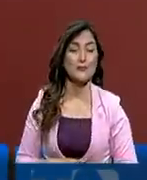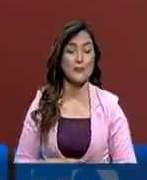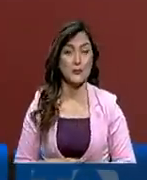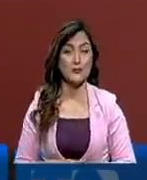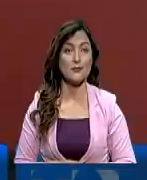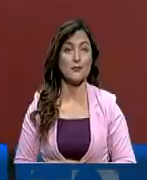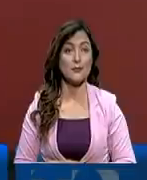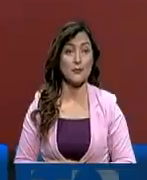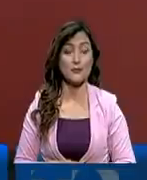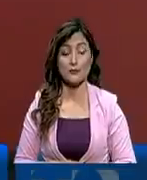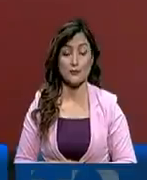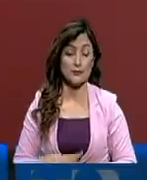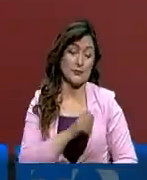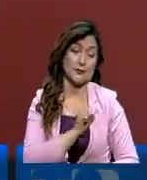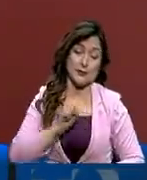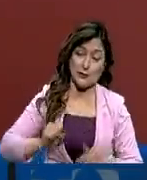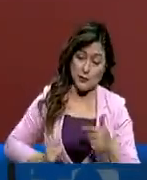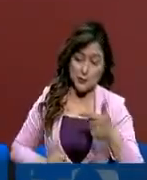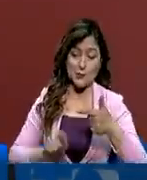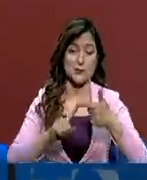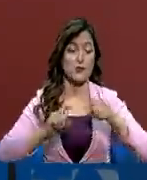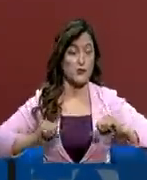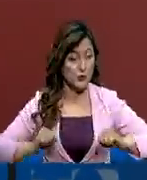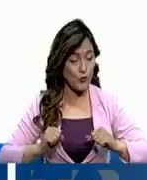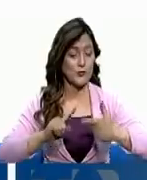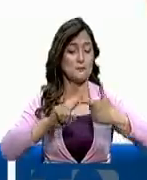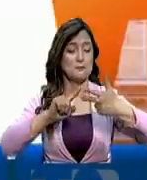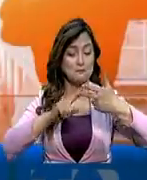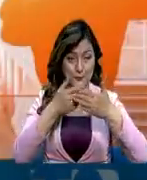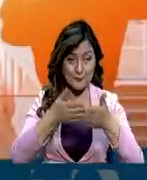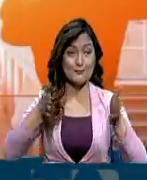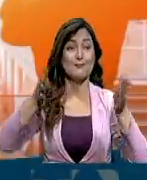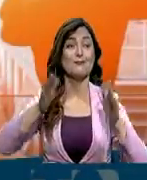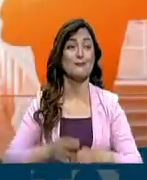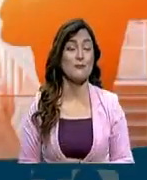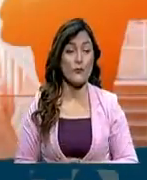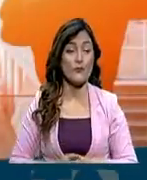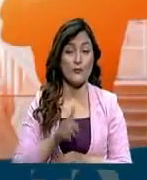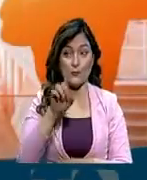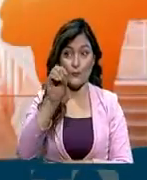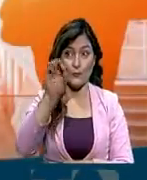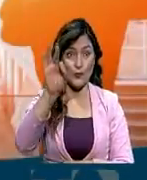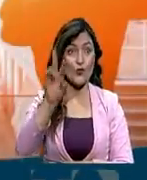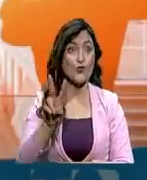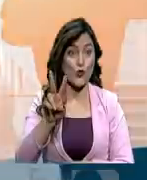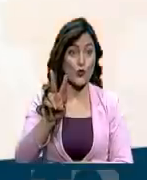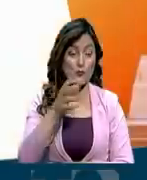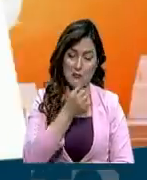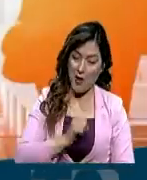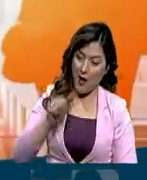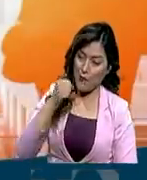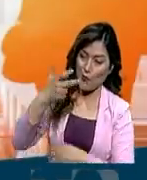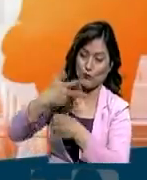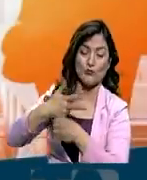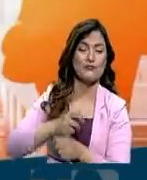vía San Salvador o vía Bogotá o vía Panamá. Hasta ahora, 1092 ecuatorianos han viajado rumbo a Guatemala. Solo